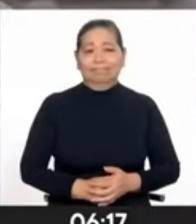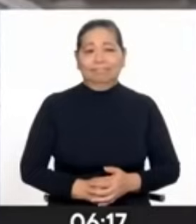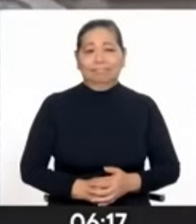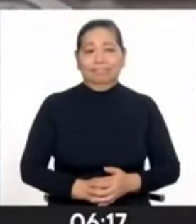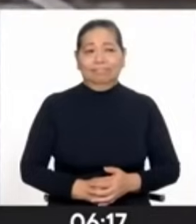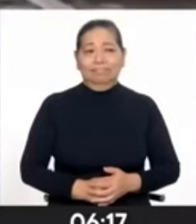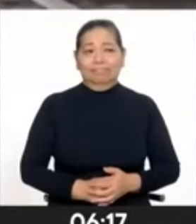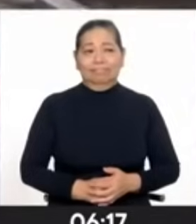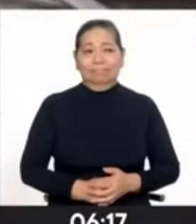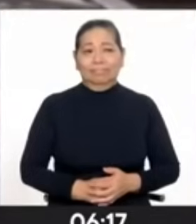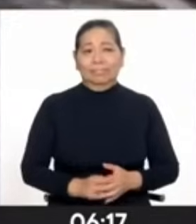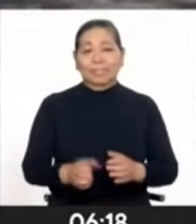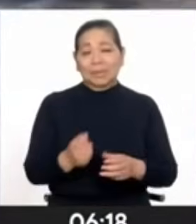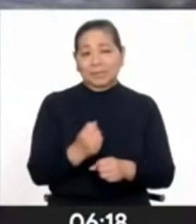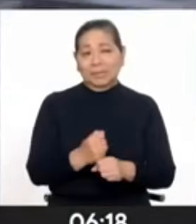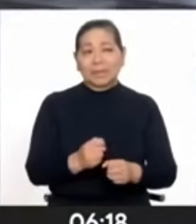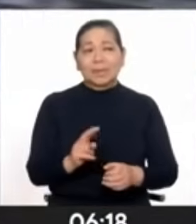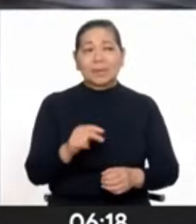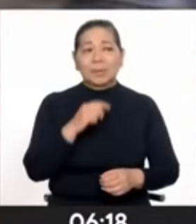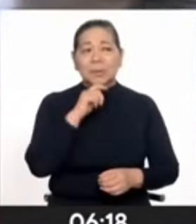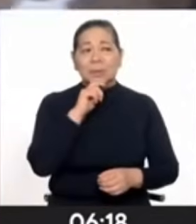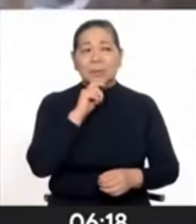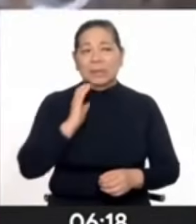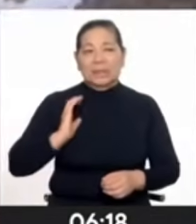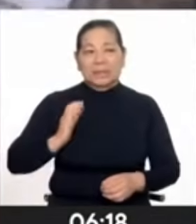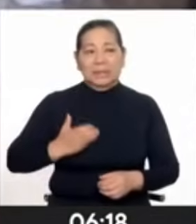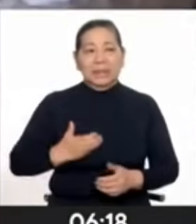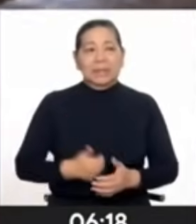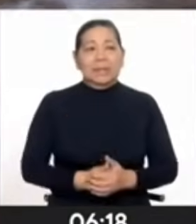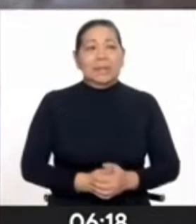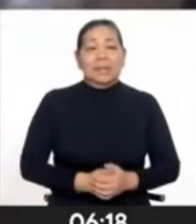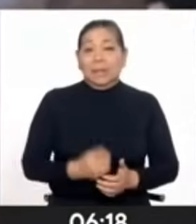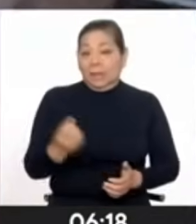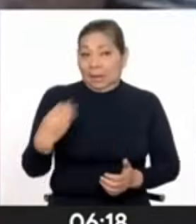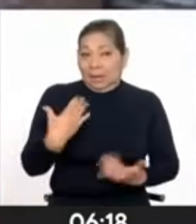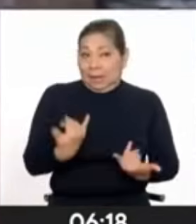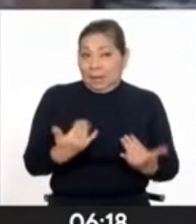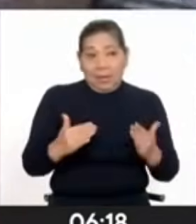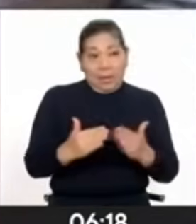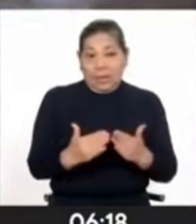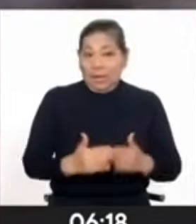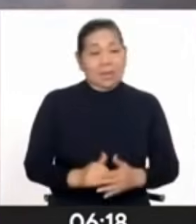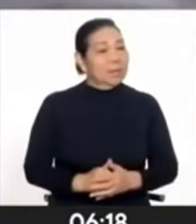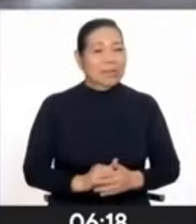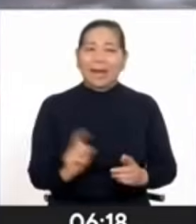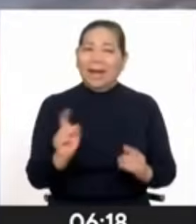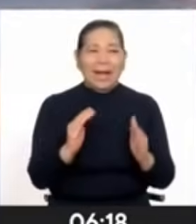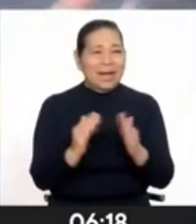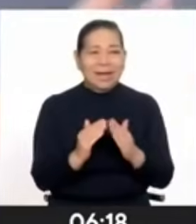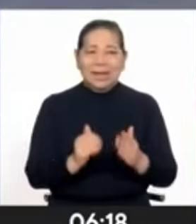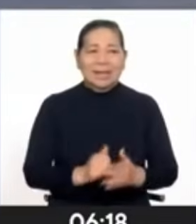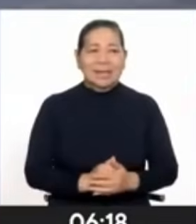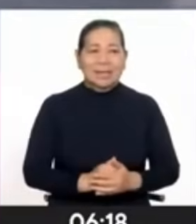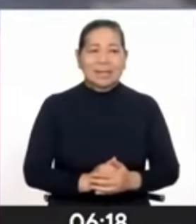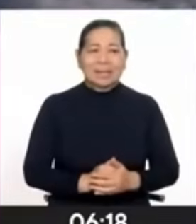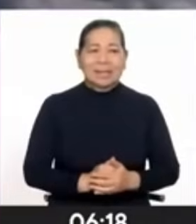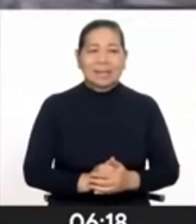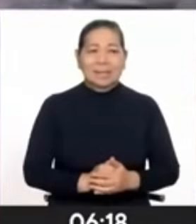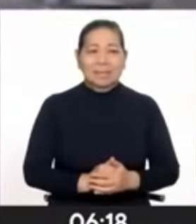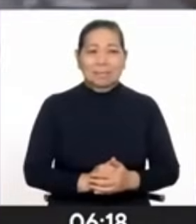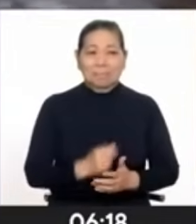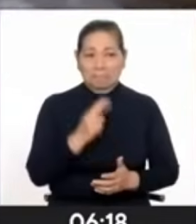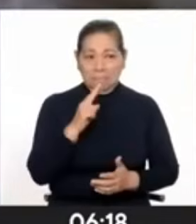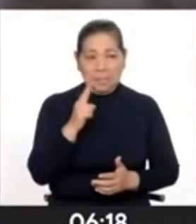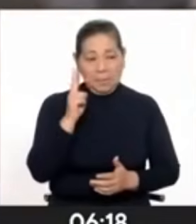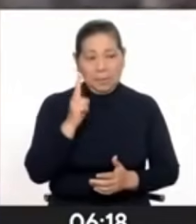de lo que han hecho el trabajo. A ver, señora, buenos días. Buenos días. Sí, usted me decía que esto no es una vivienda, sino una capilla. A ver, vamos. La capilla, mira, ahí está